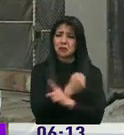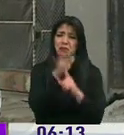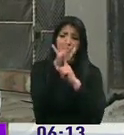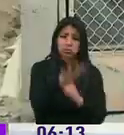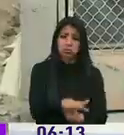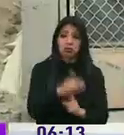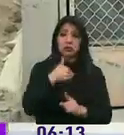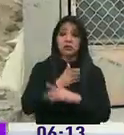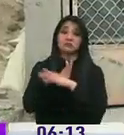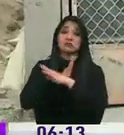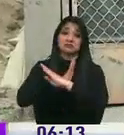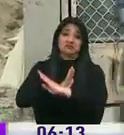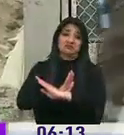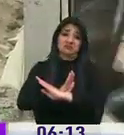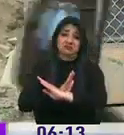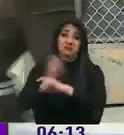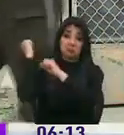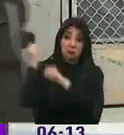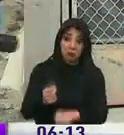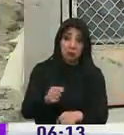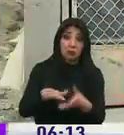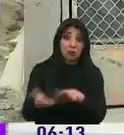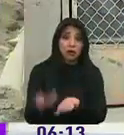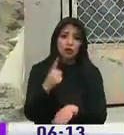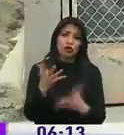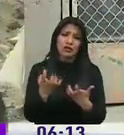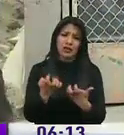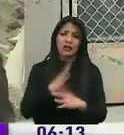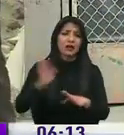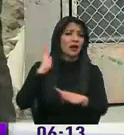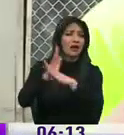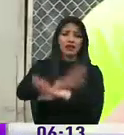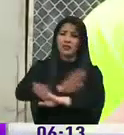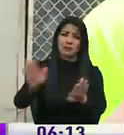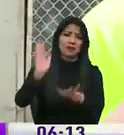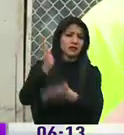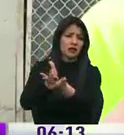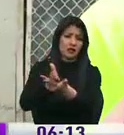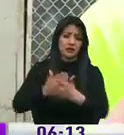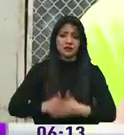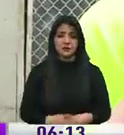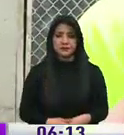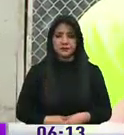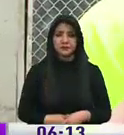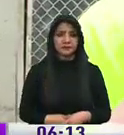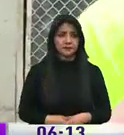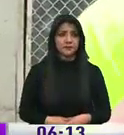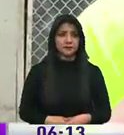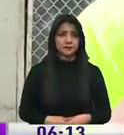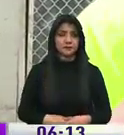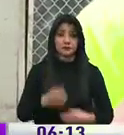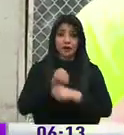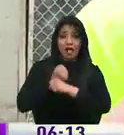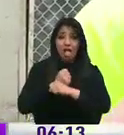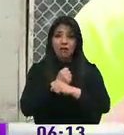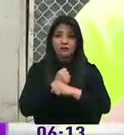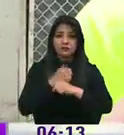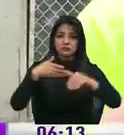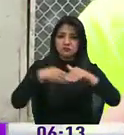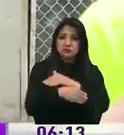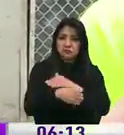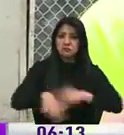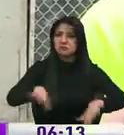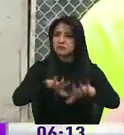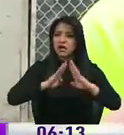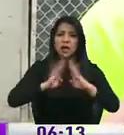que nunca quiso asesinarlo sólo buscó parar los maltratos no existe algún tipo de forzado ahora de las de las